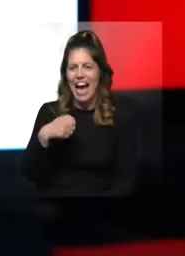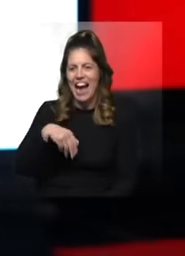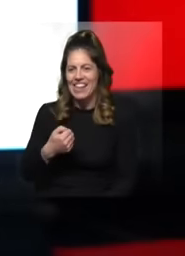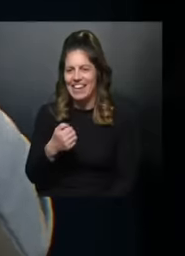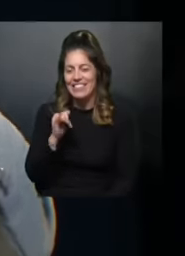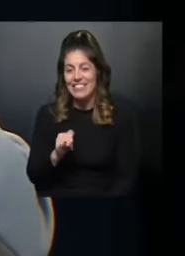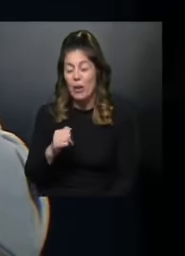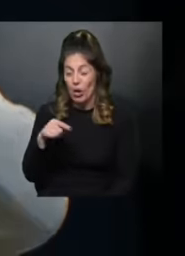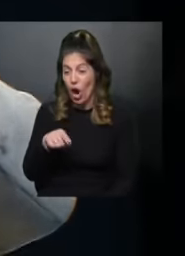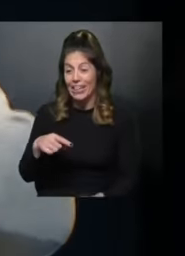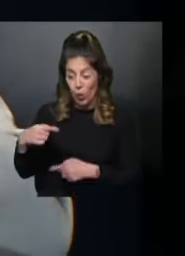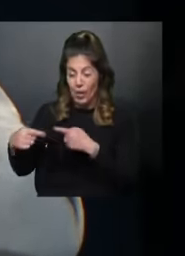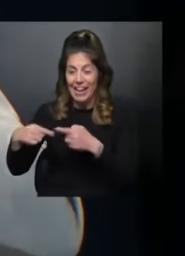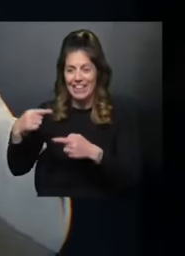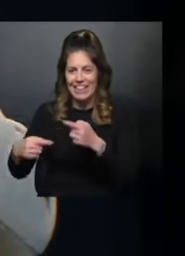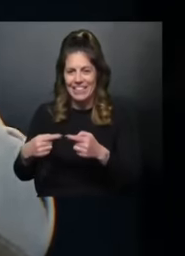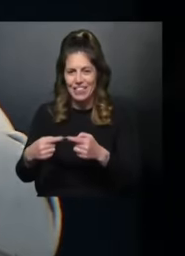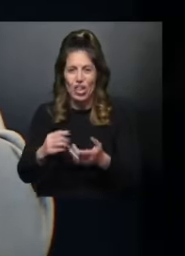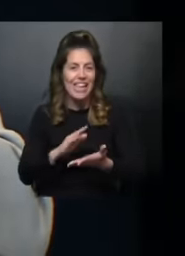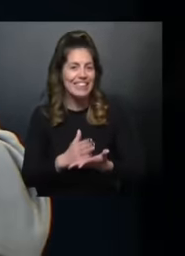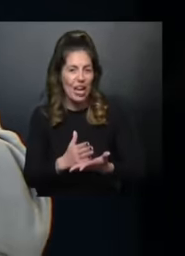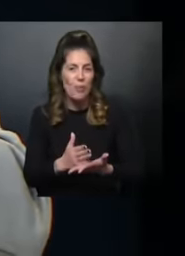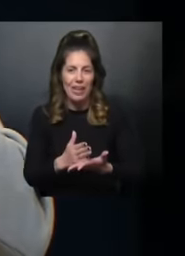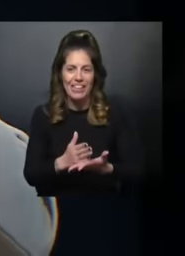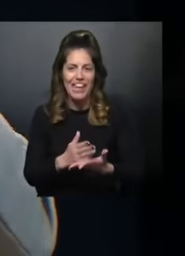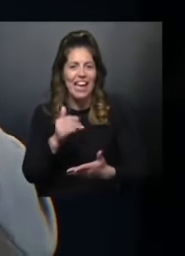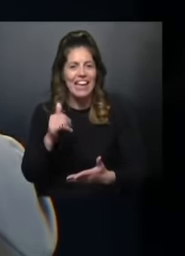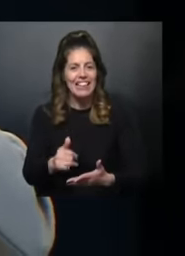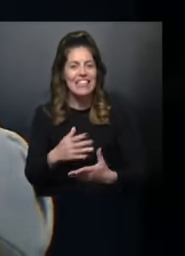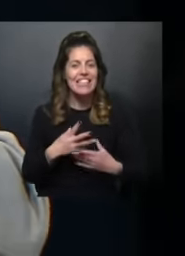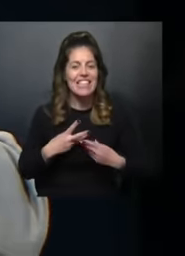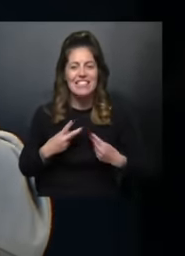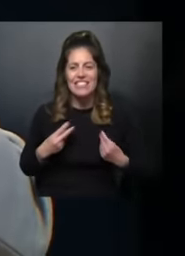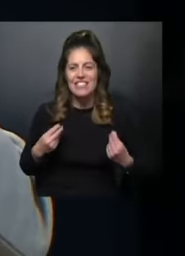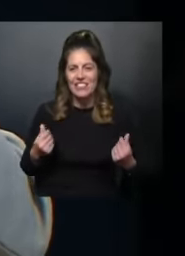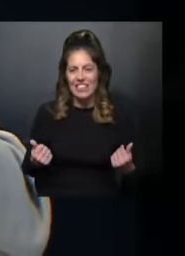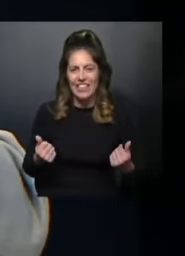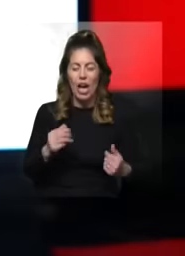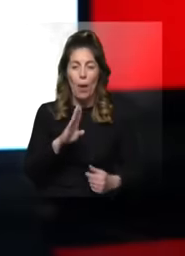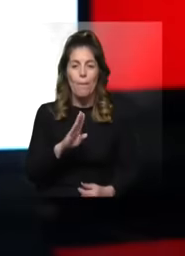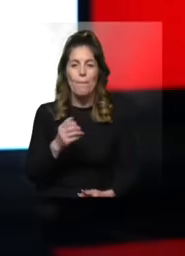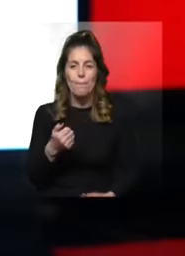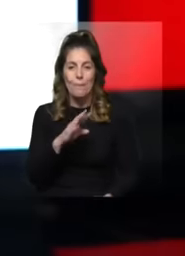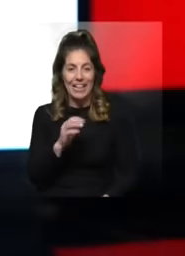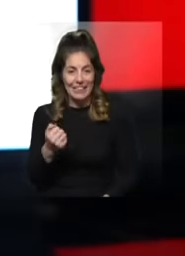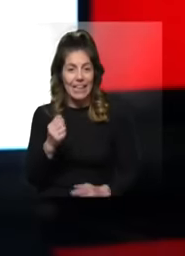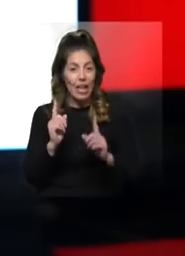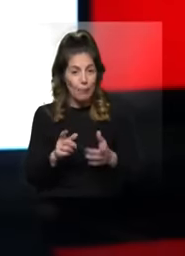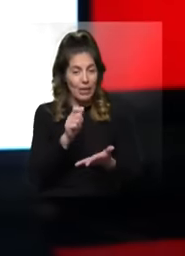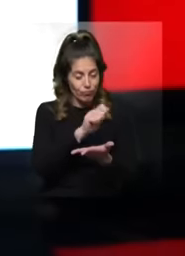una generación intermedia que tiene esa sensibilidad y que tiene Pata esa... también, buena compositora también. Pata